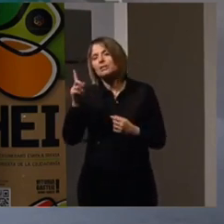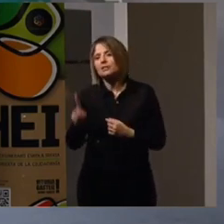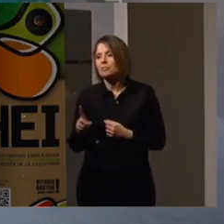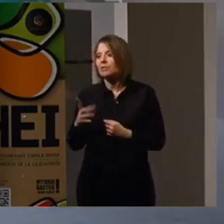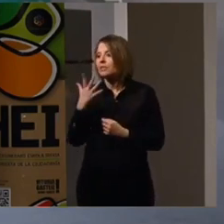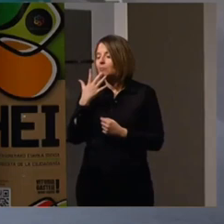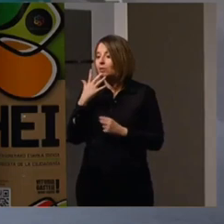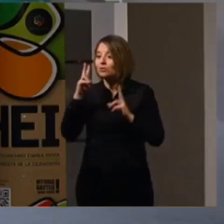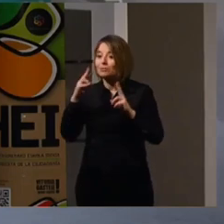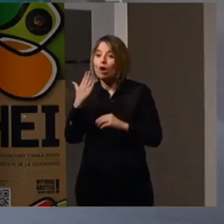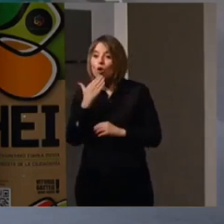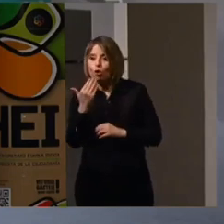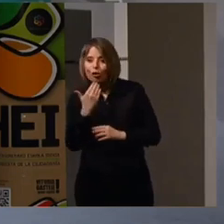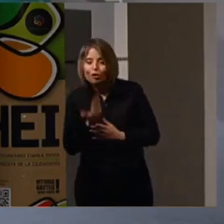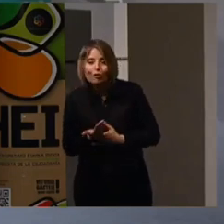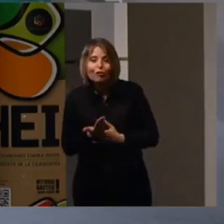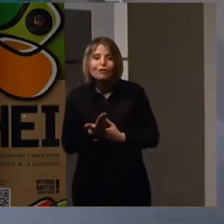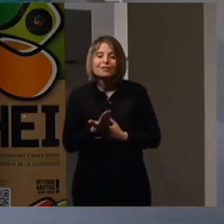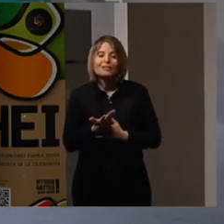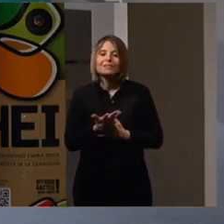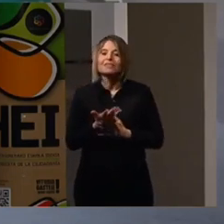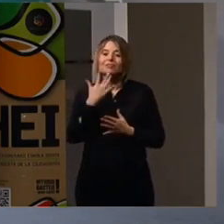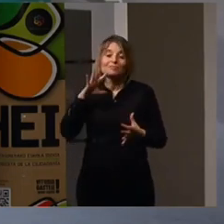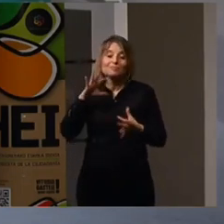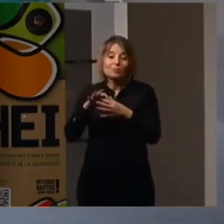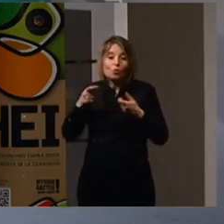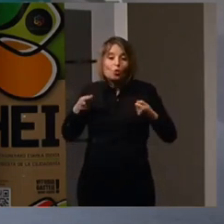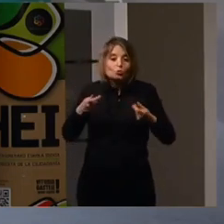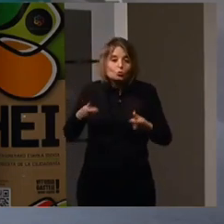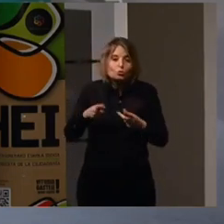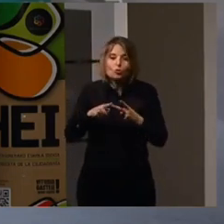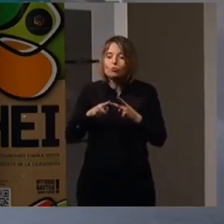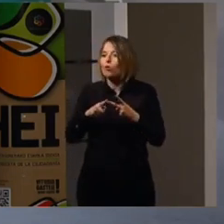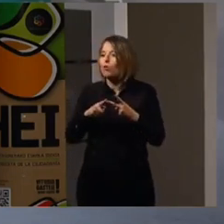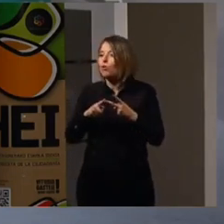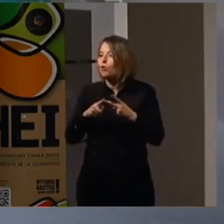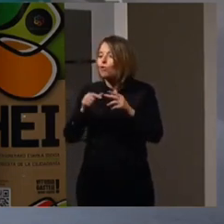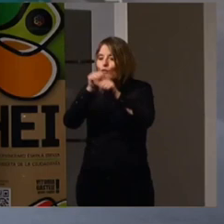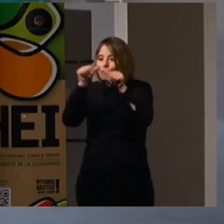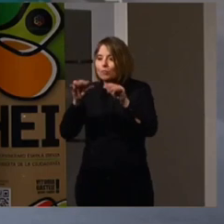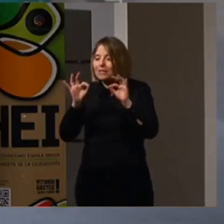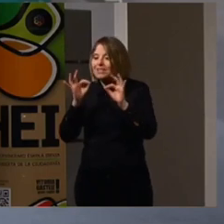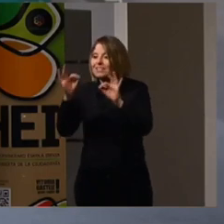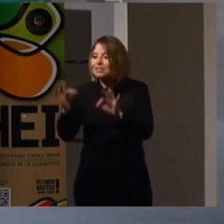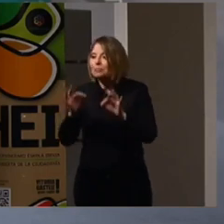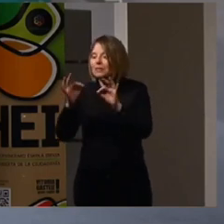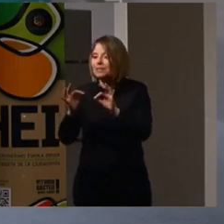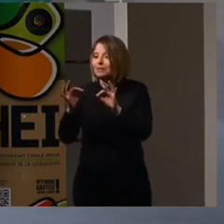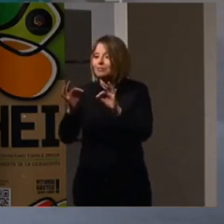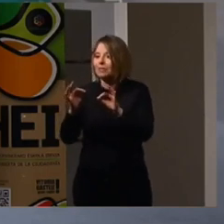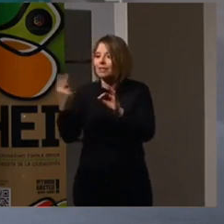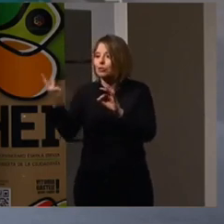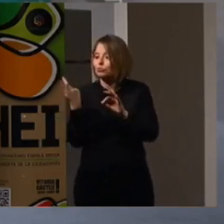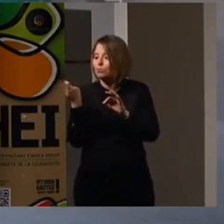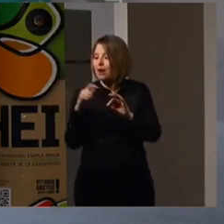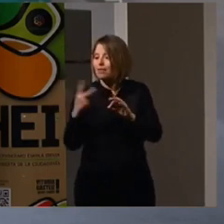también, pero el ocio lo solemos, en tanto que está muy ligado a consumo y está ligado a formas concretas, estamos siempre con gente que está en un momento vital